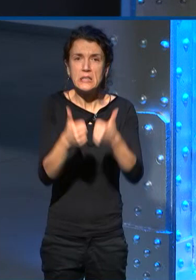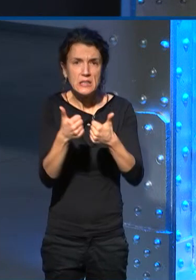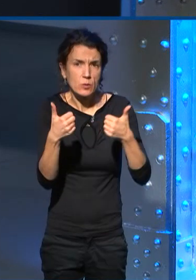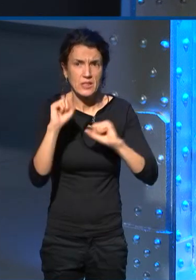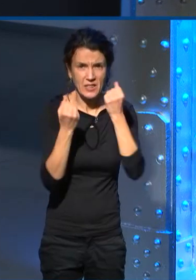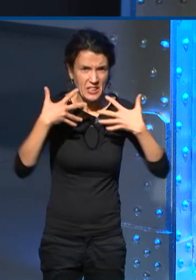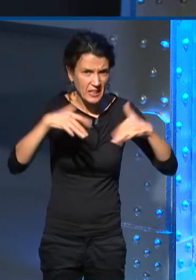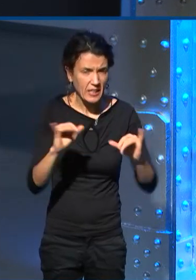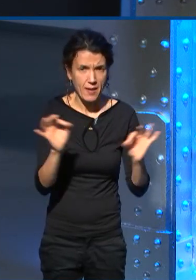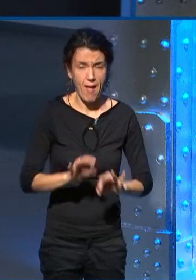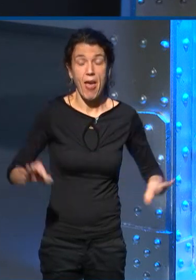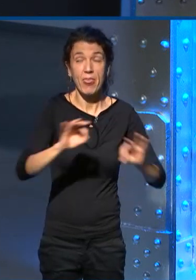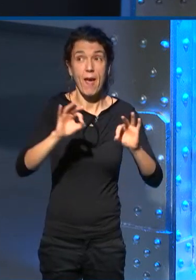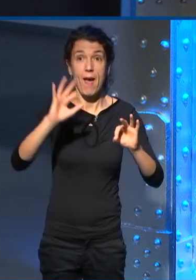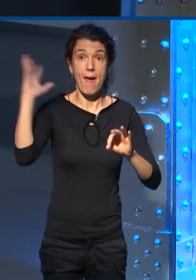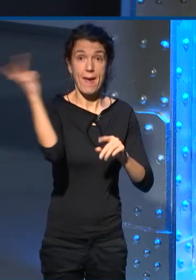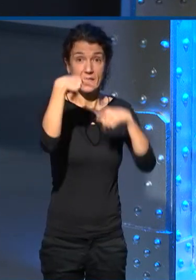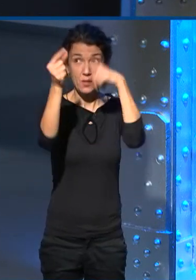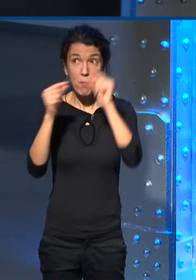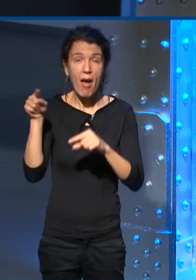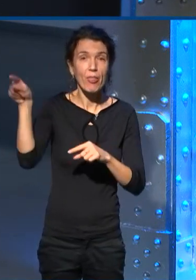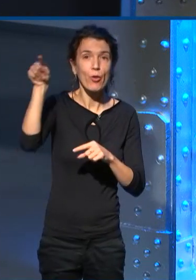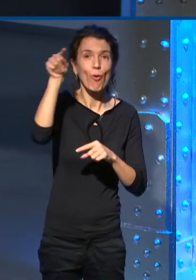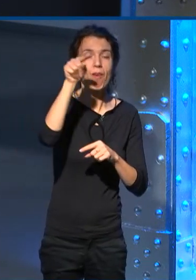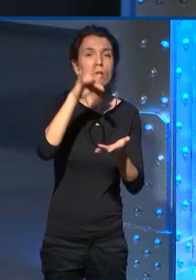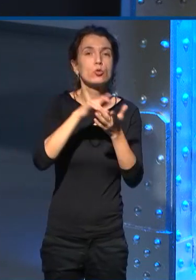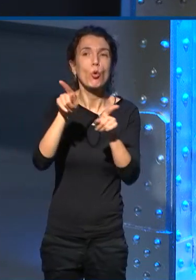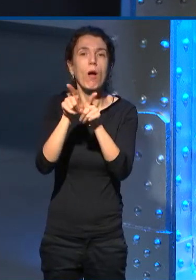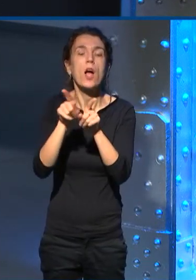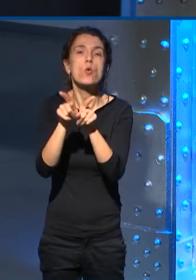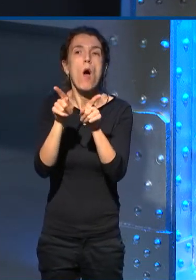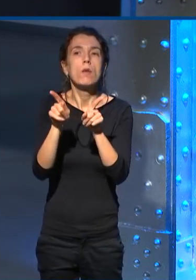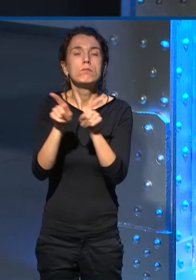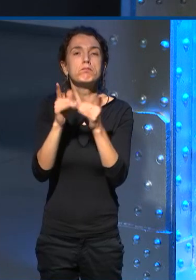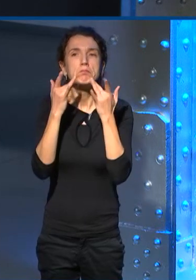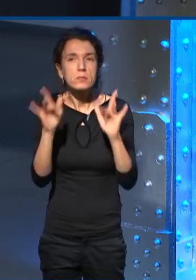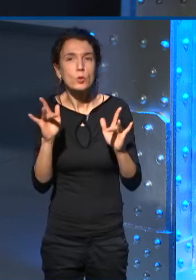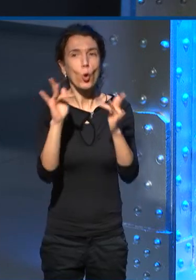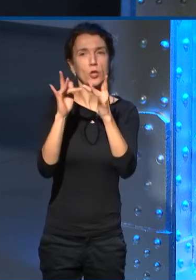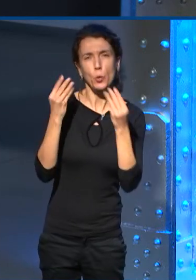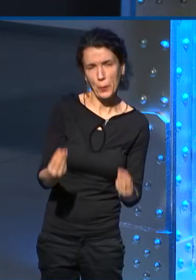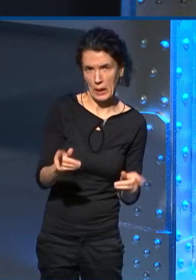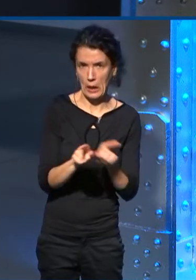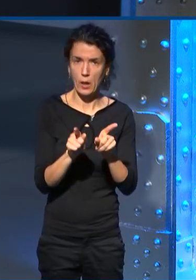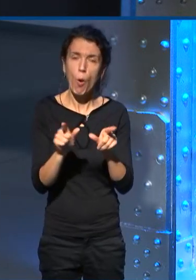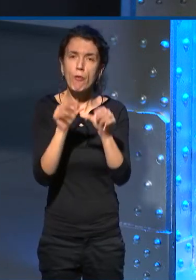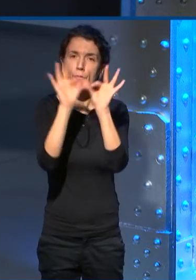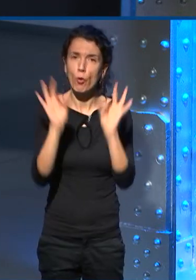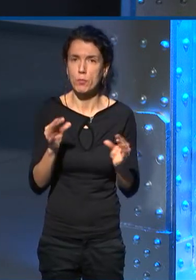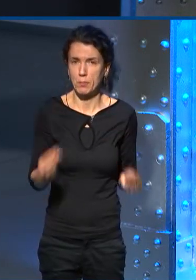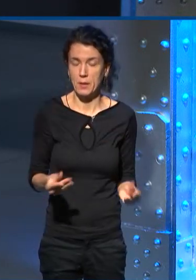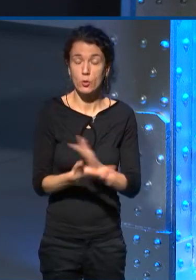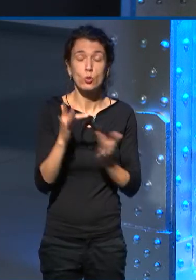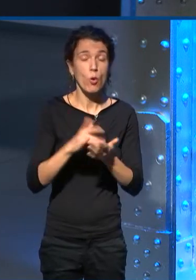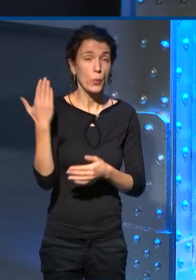se convive. O sea, en el espacio es donde se siguen manteniendo siempre los buenos contactos. Una vez estuve en